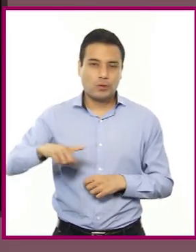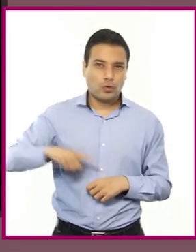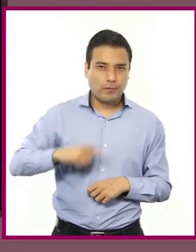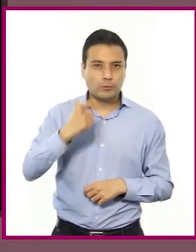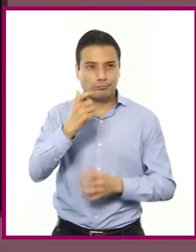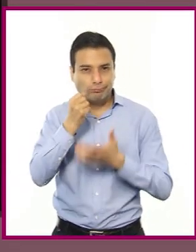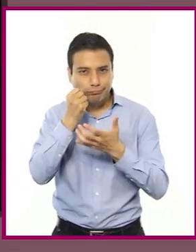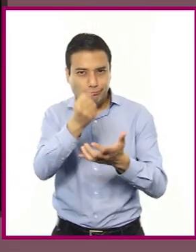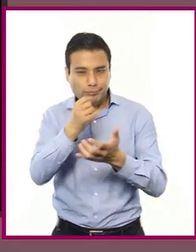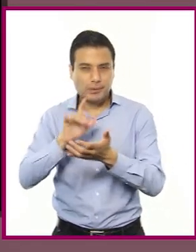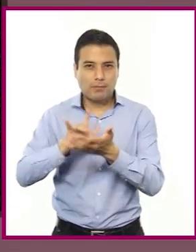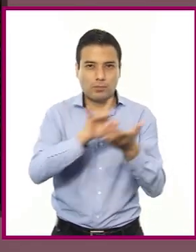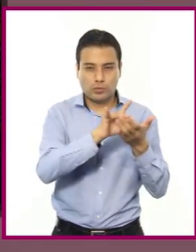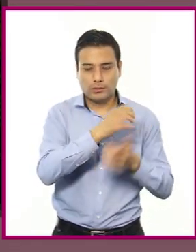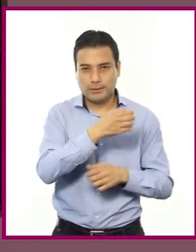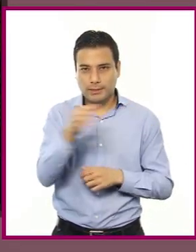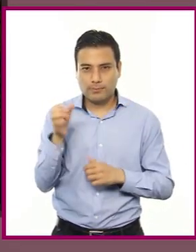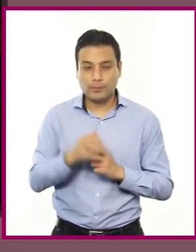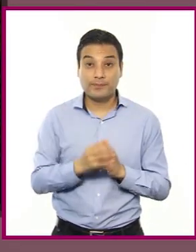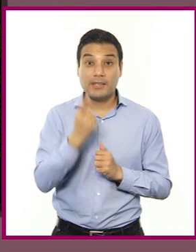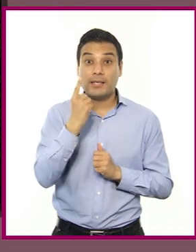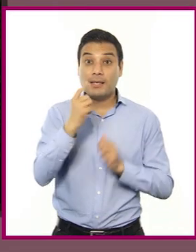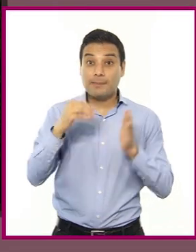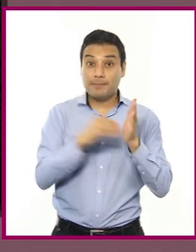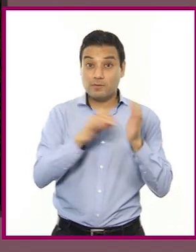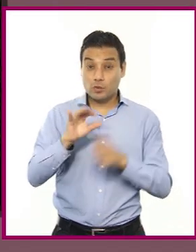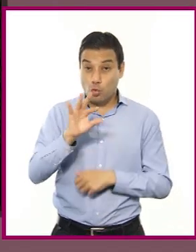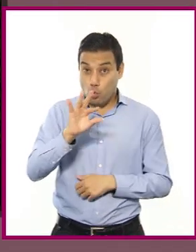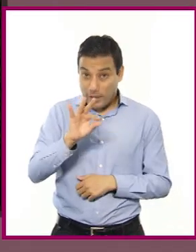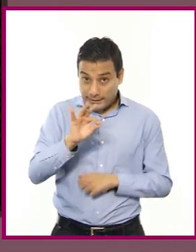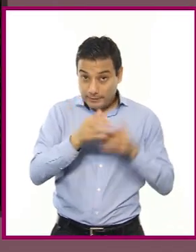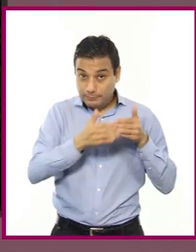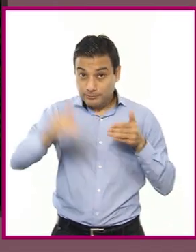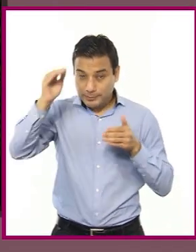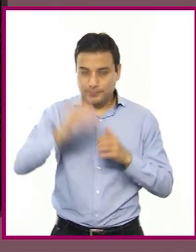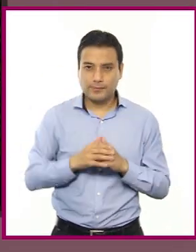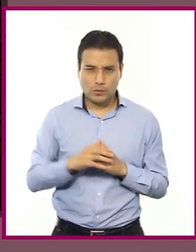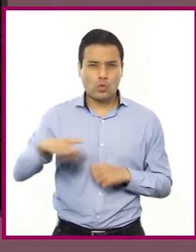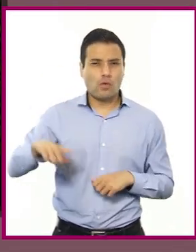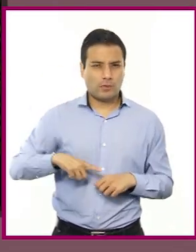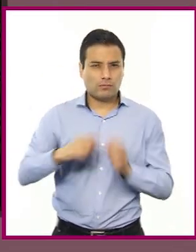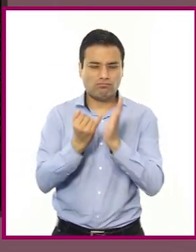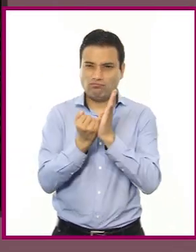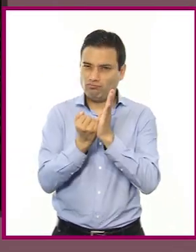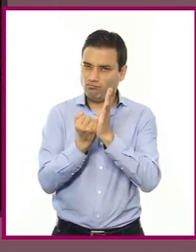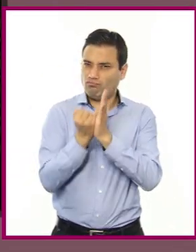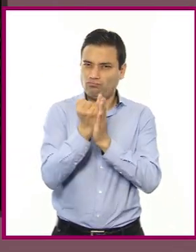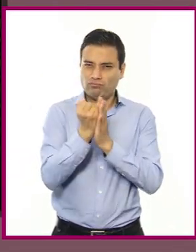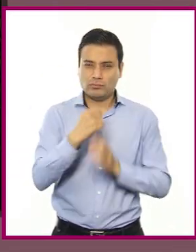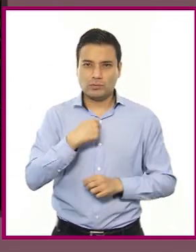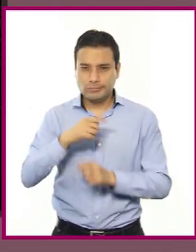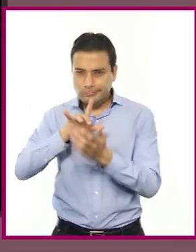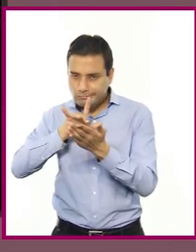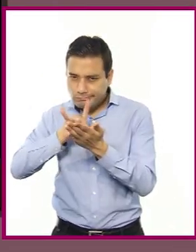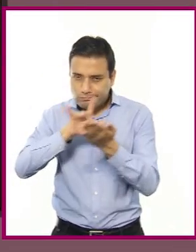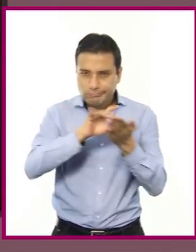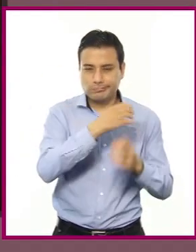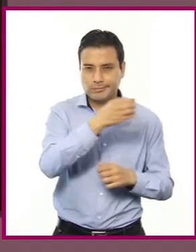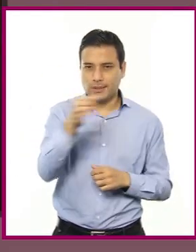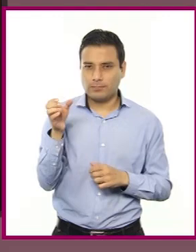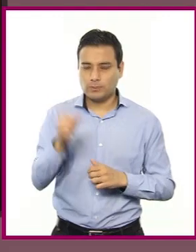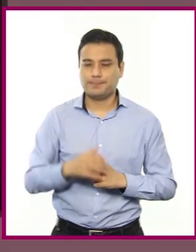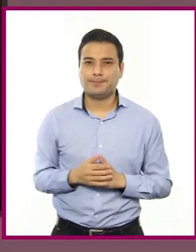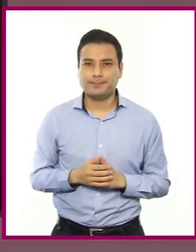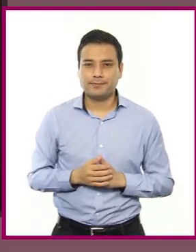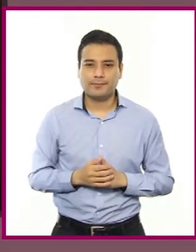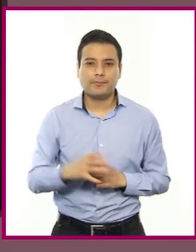los ejidos. En la década de 1940, el gobierno decidió apoyar activamente algunos sectores del campo. Se